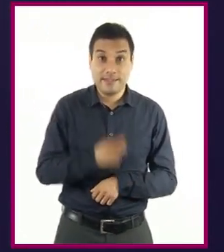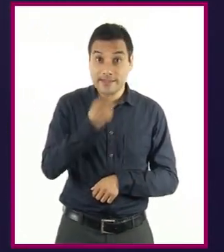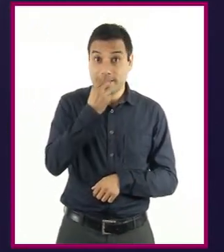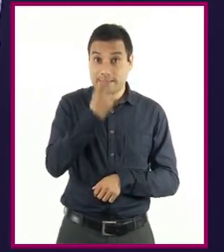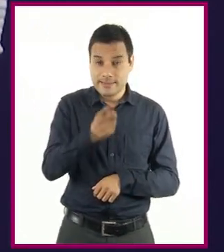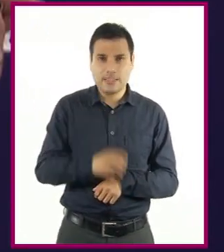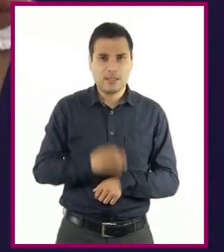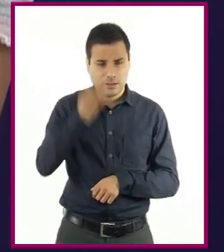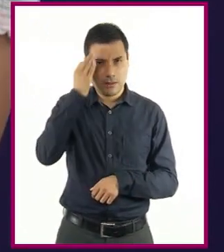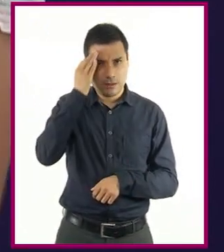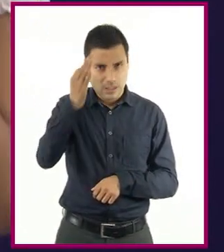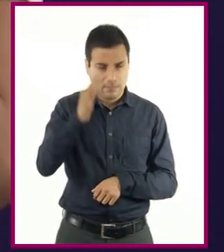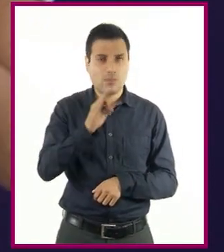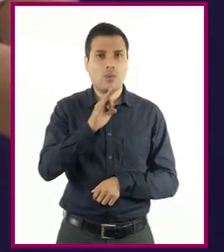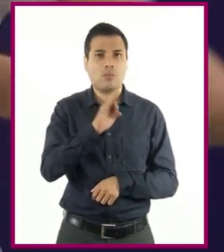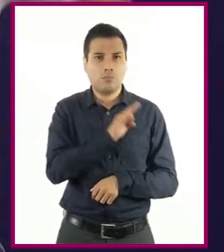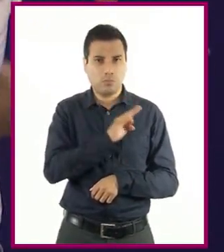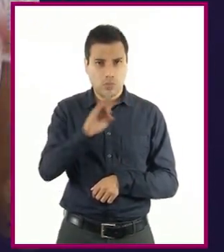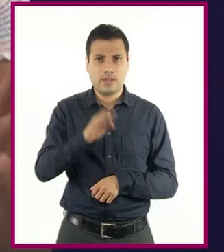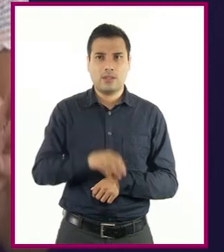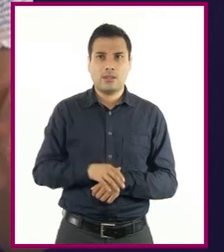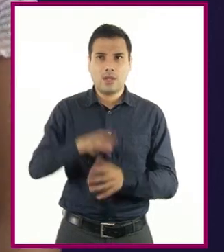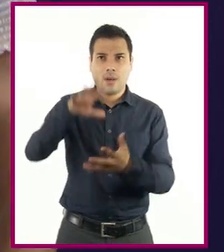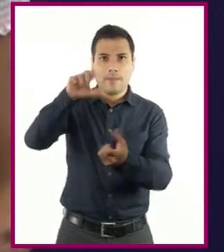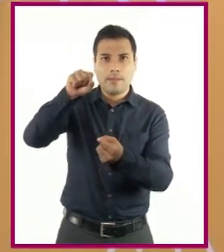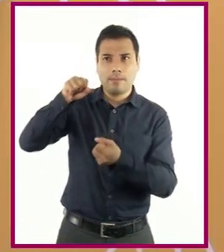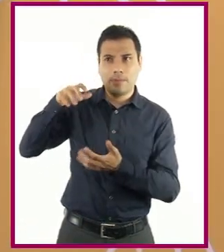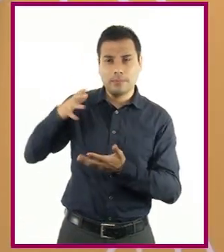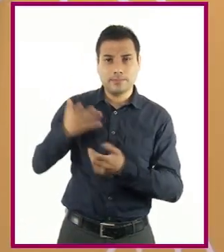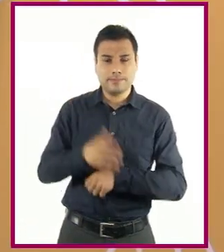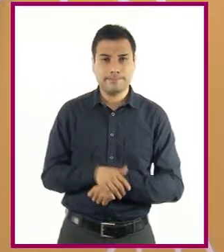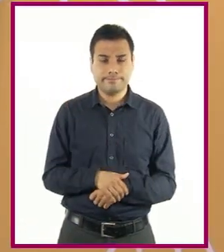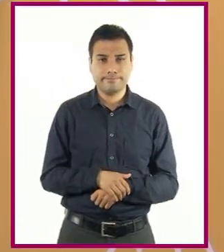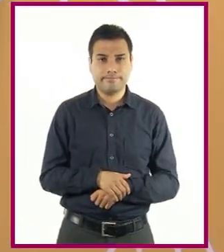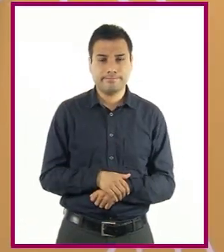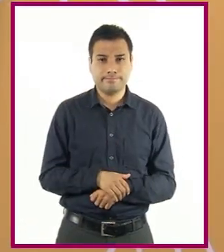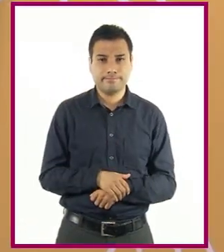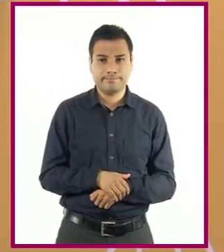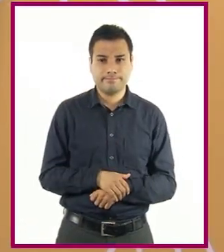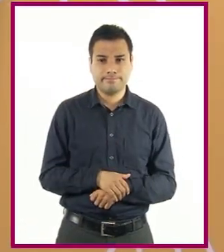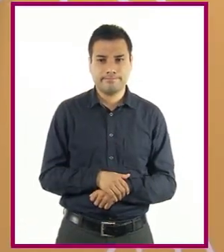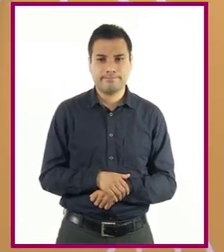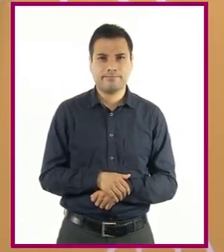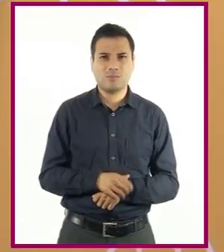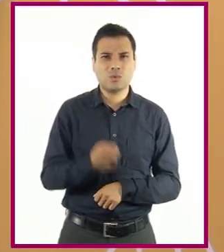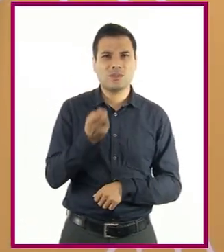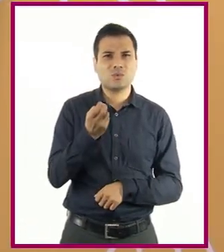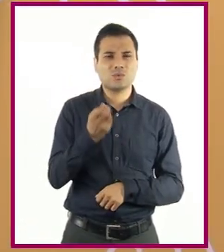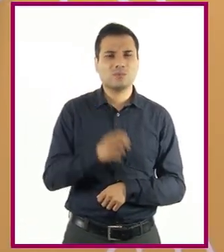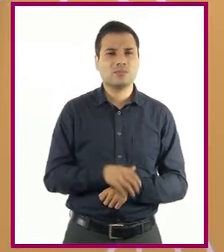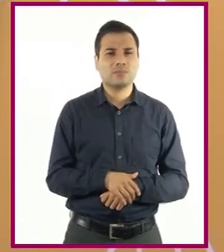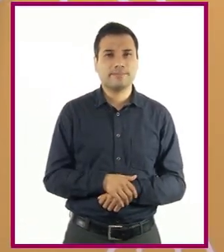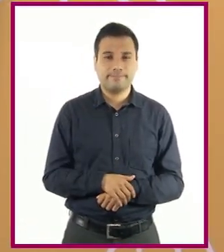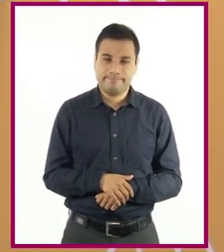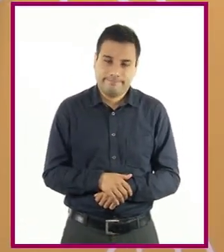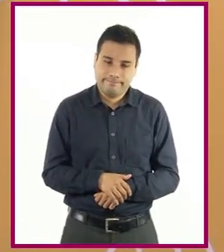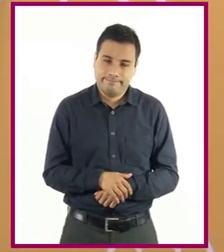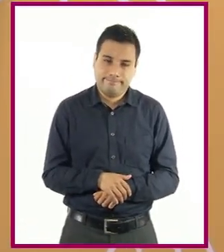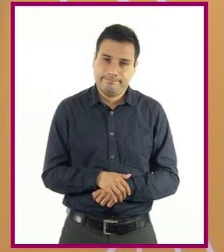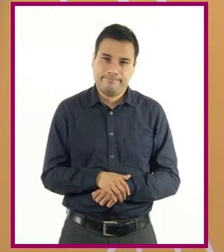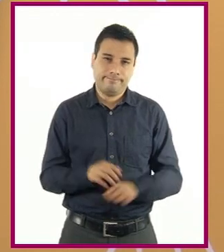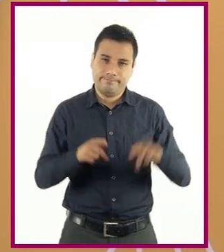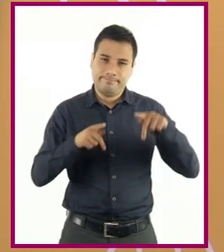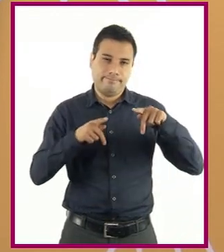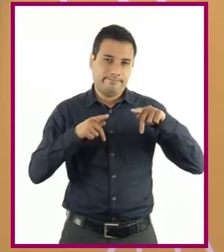tiempo, además de lograr velocidades cercanas a la luz. Pero todo eso se encuentra en debate, pues